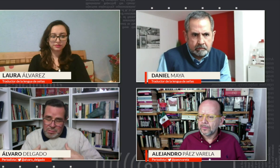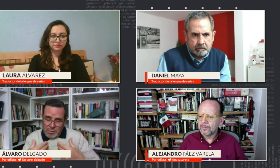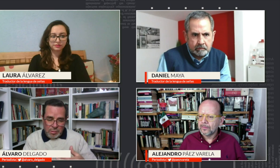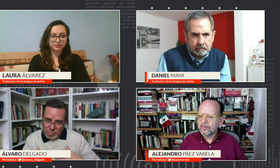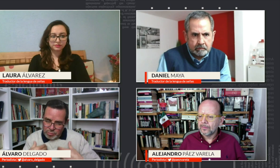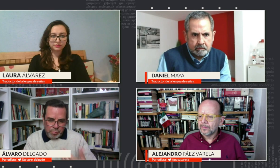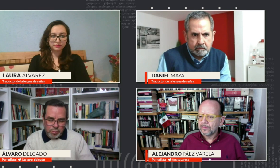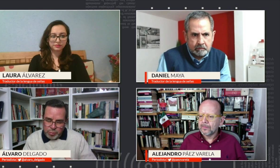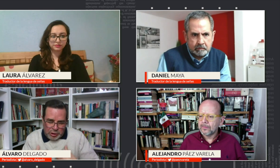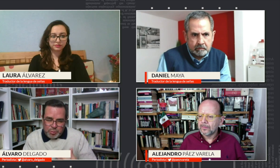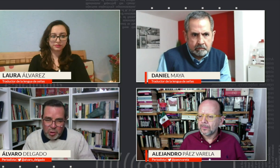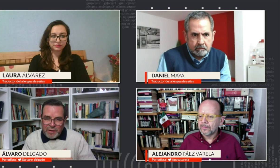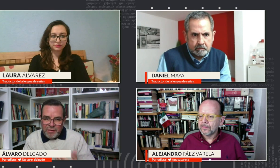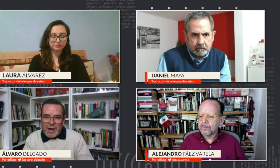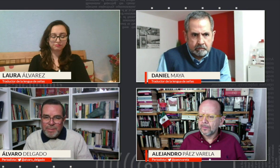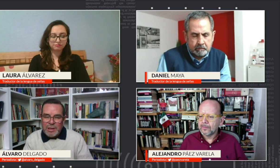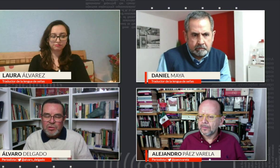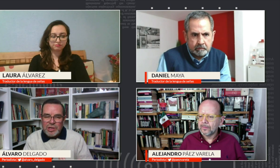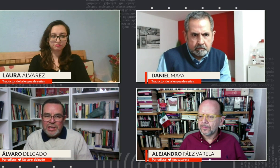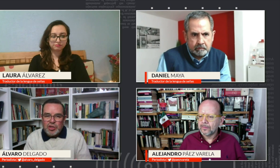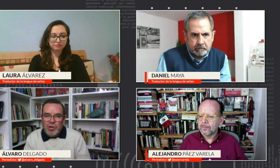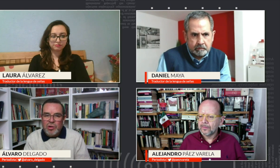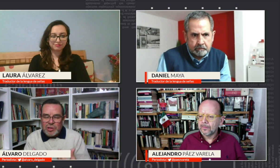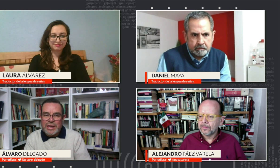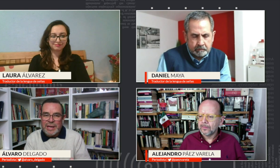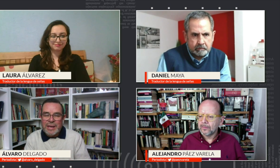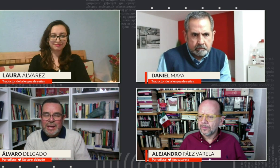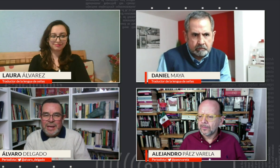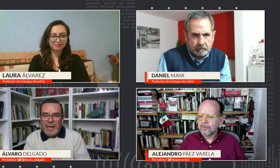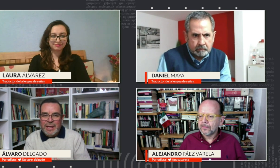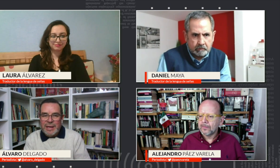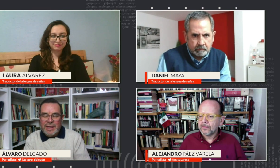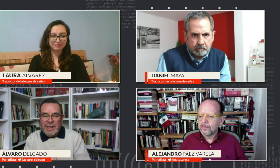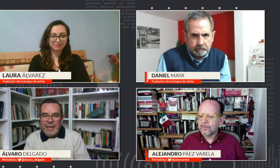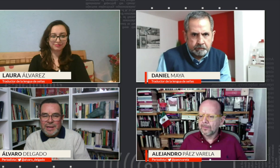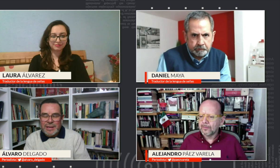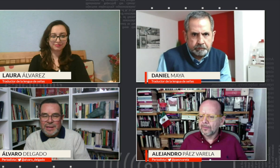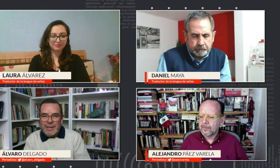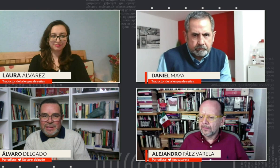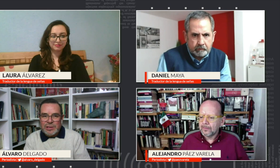tienen? Pues porque finalmente ustedes son los que,